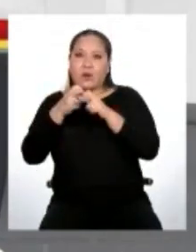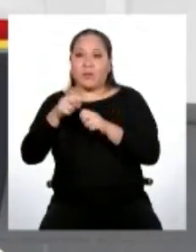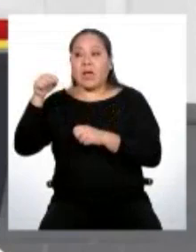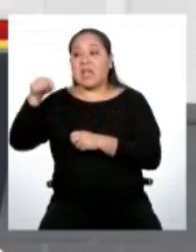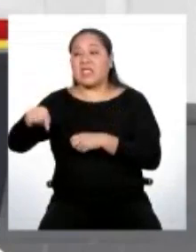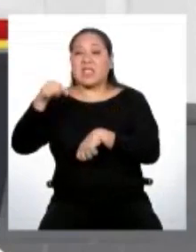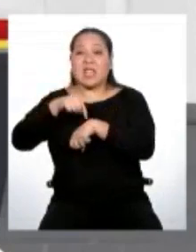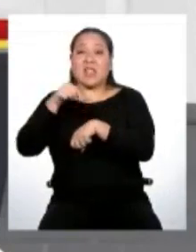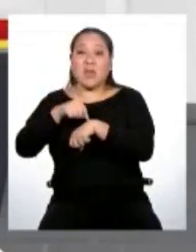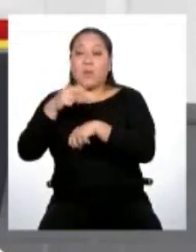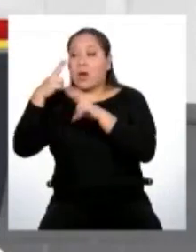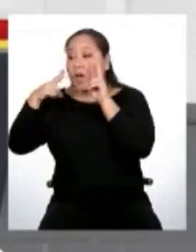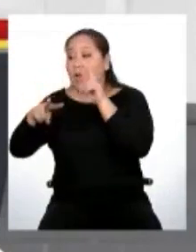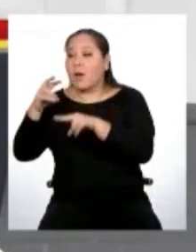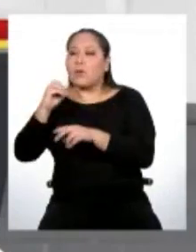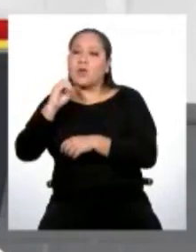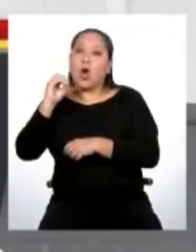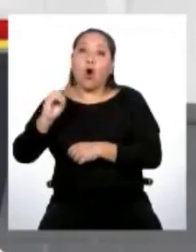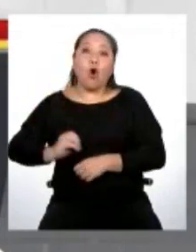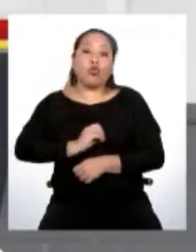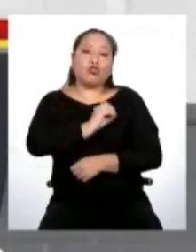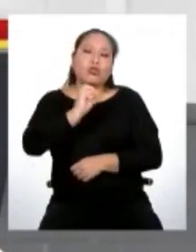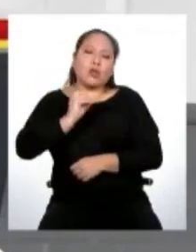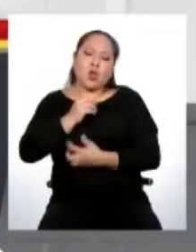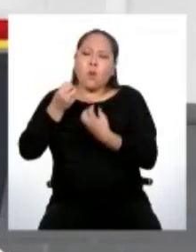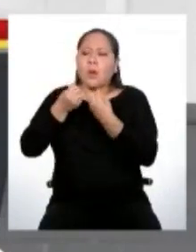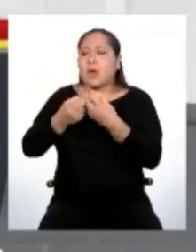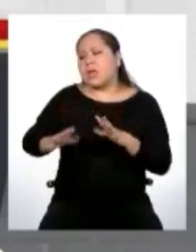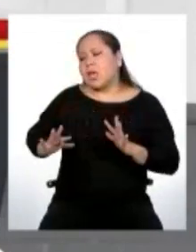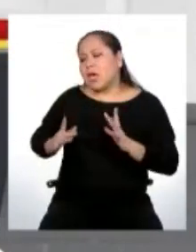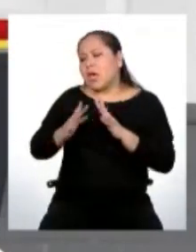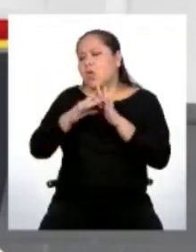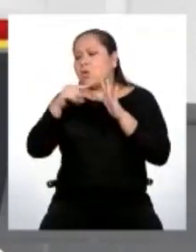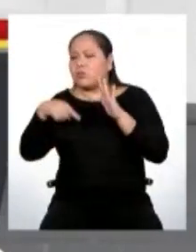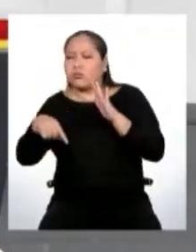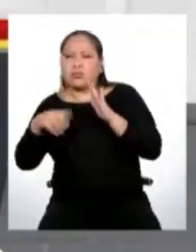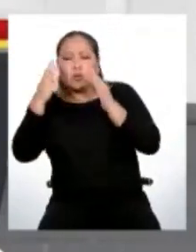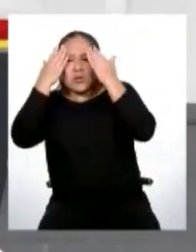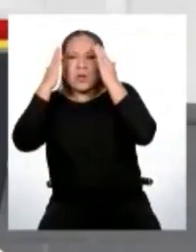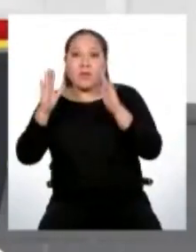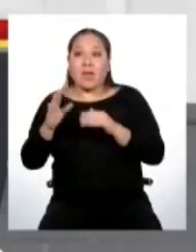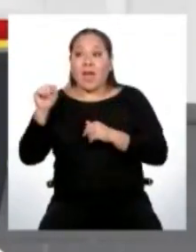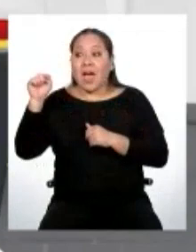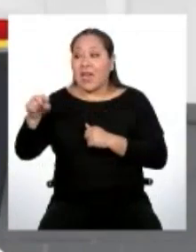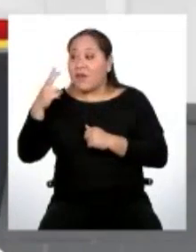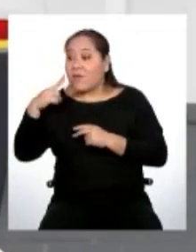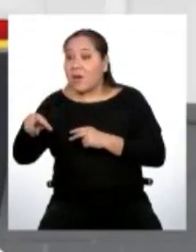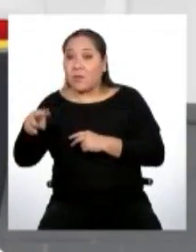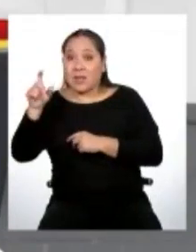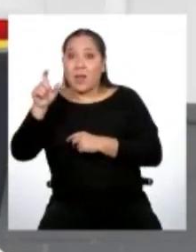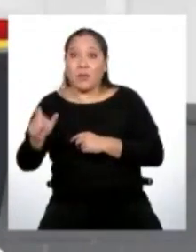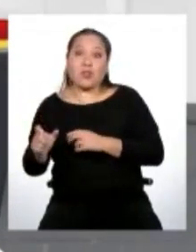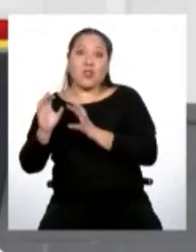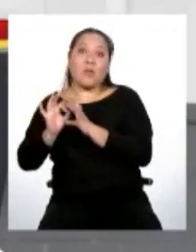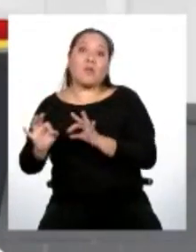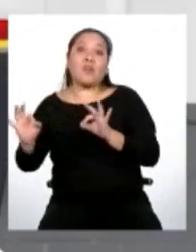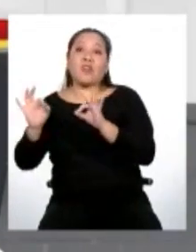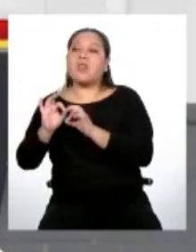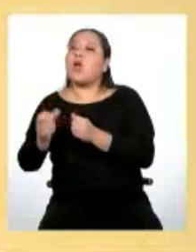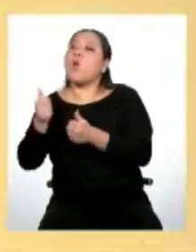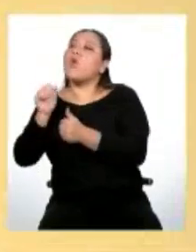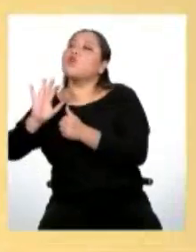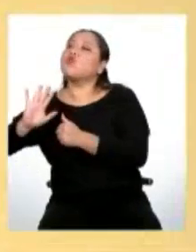el que vemos a Oxígeno perdido en las montañas sin destino, porque ahí vemos al personaje principal y el suceso que lo